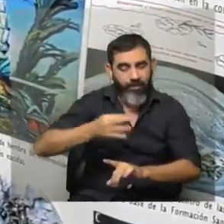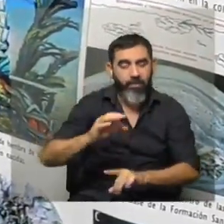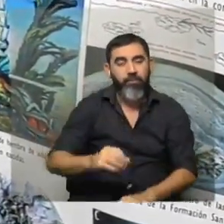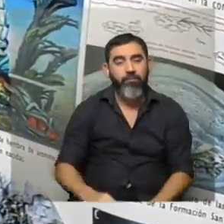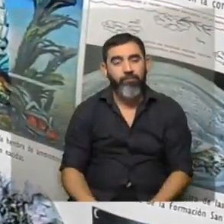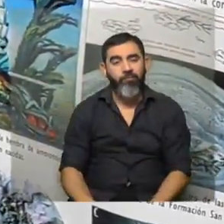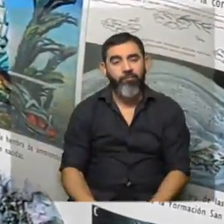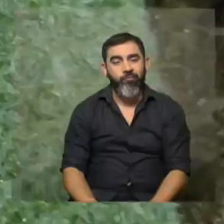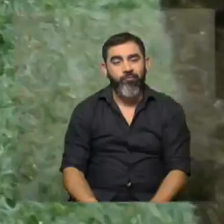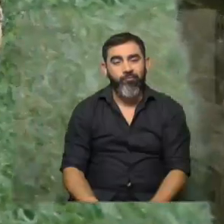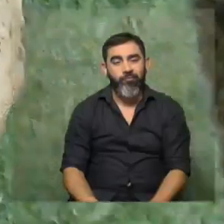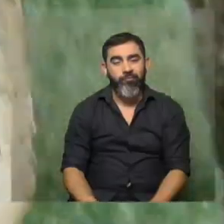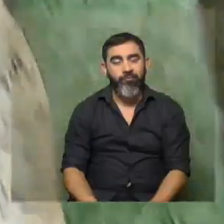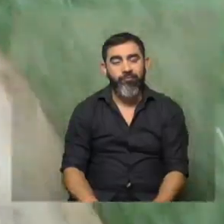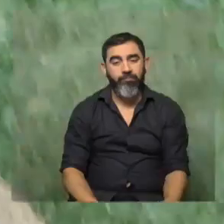fosilizada.